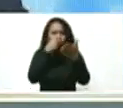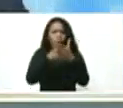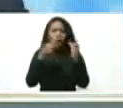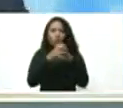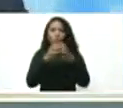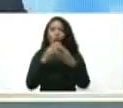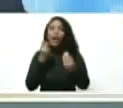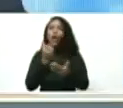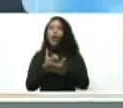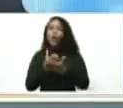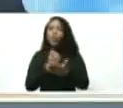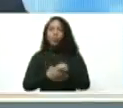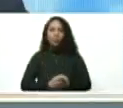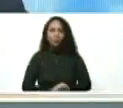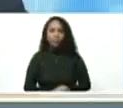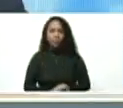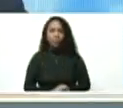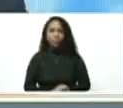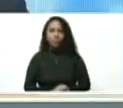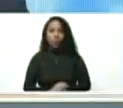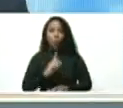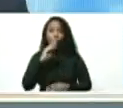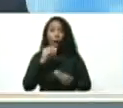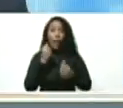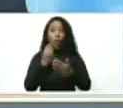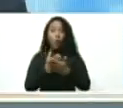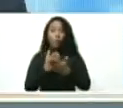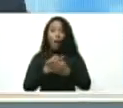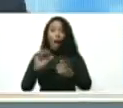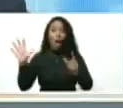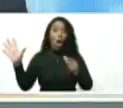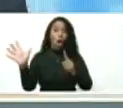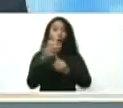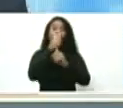económicos. Una economía que logre